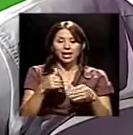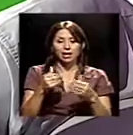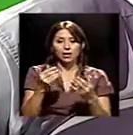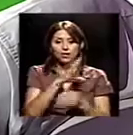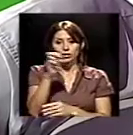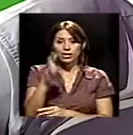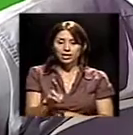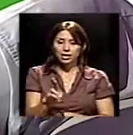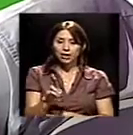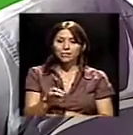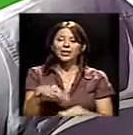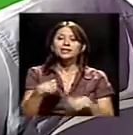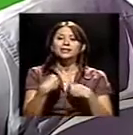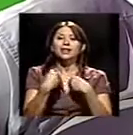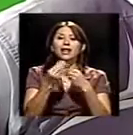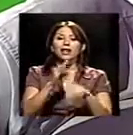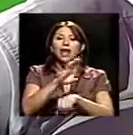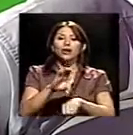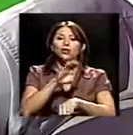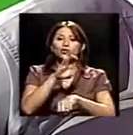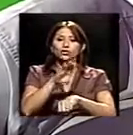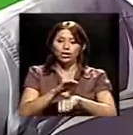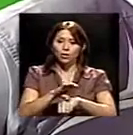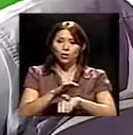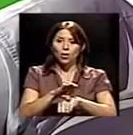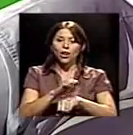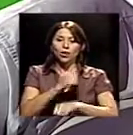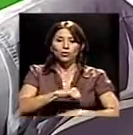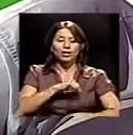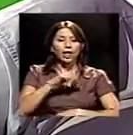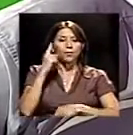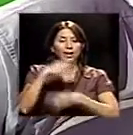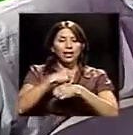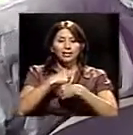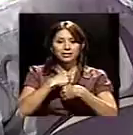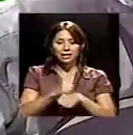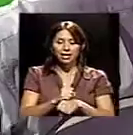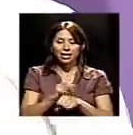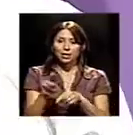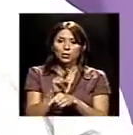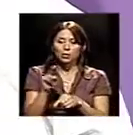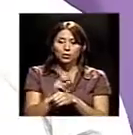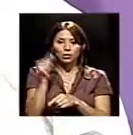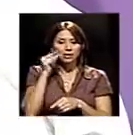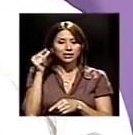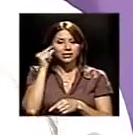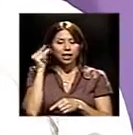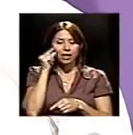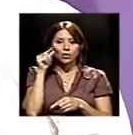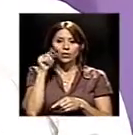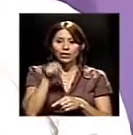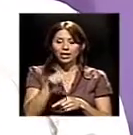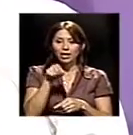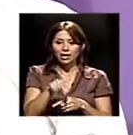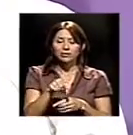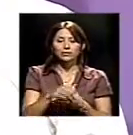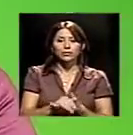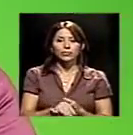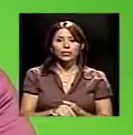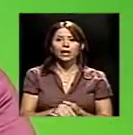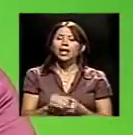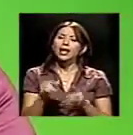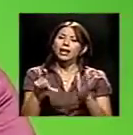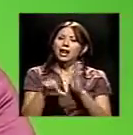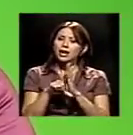dar la investidura de hacer ese ejercicio del Estado en materia de discapacidad. ¿Está obsoleta la ley 5347? Pienso que la